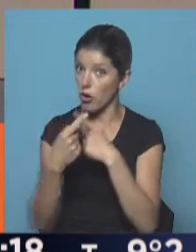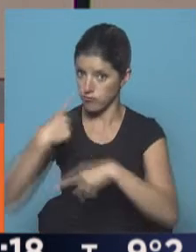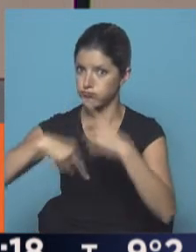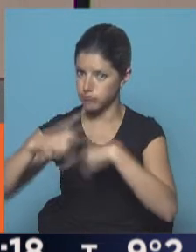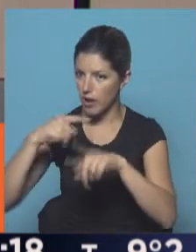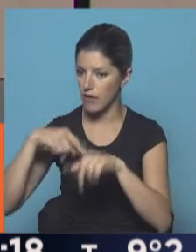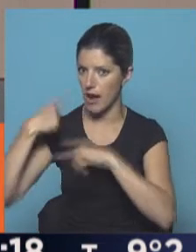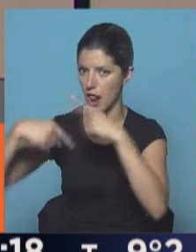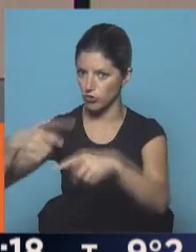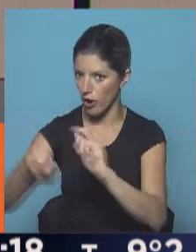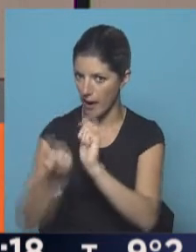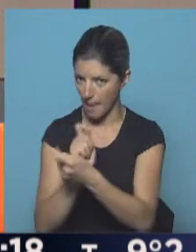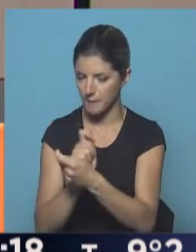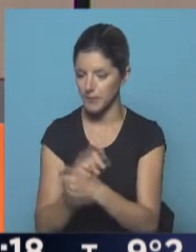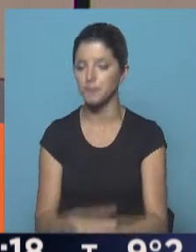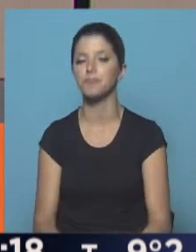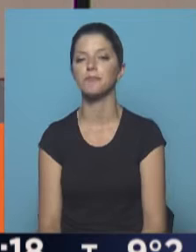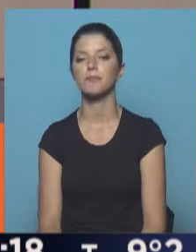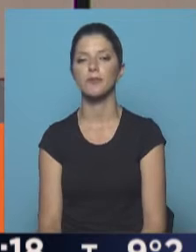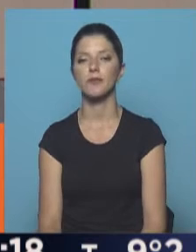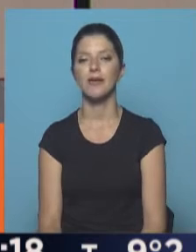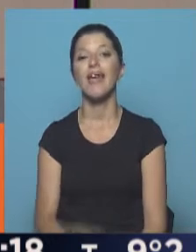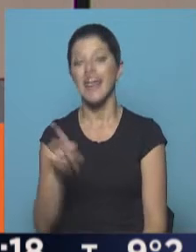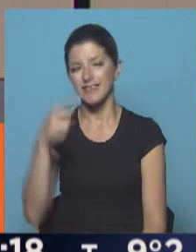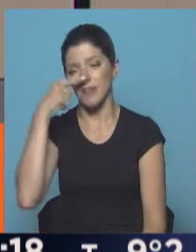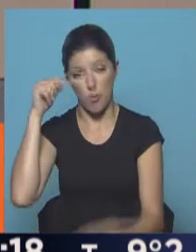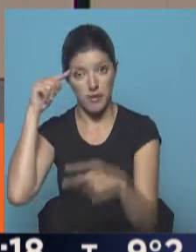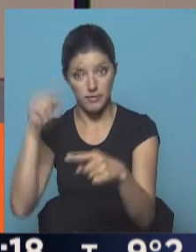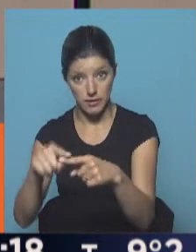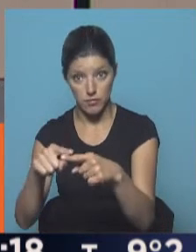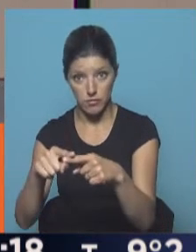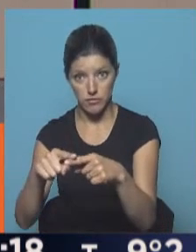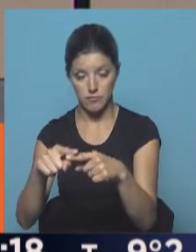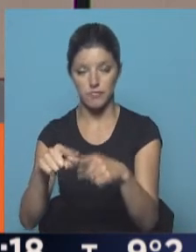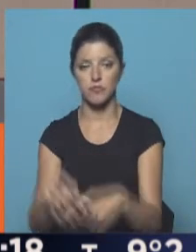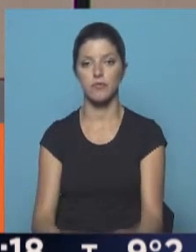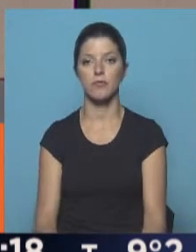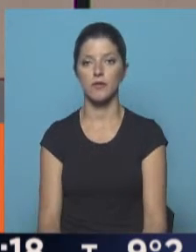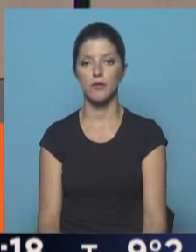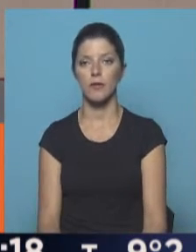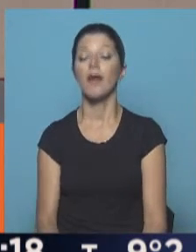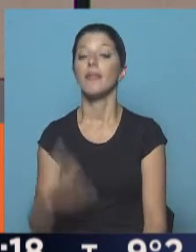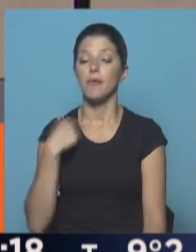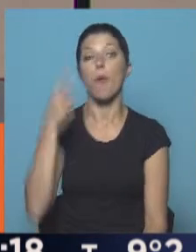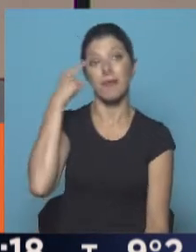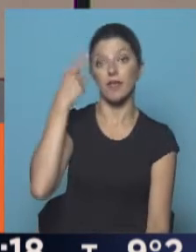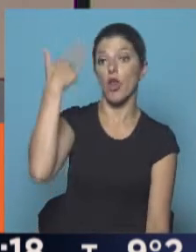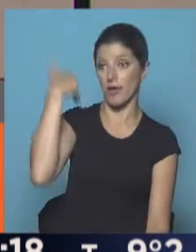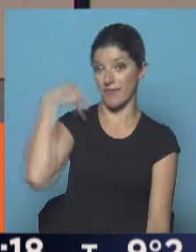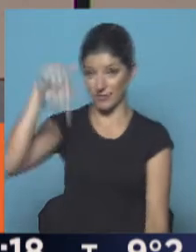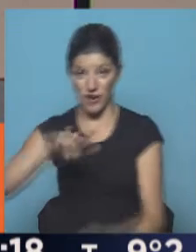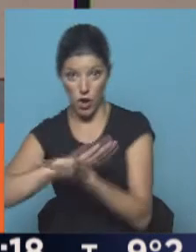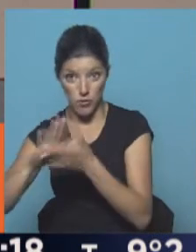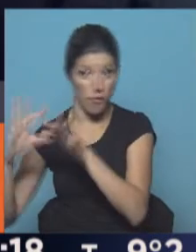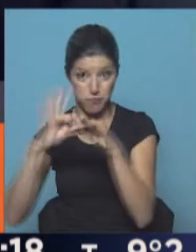generacional. Yo ya lo que me interesa justamente es eso, uno tiene que ser el nexo entre lo anterior y lo nuevo, ¿no?